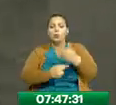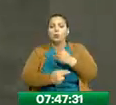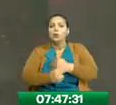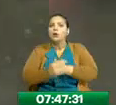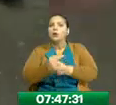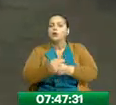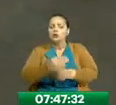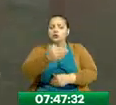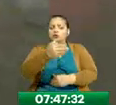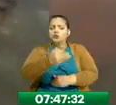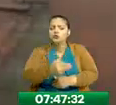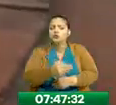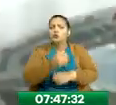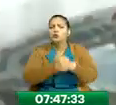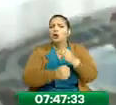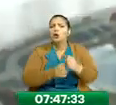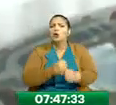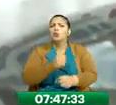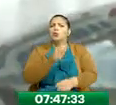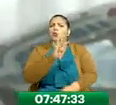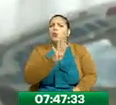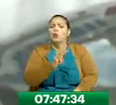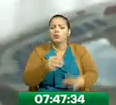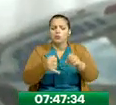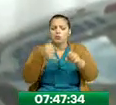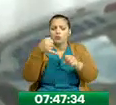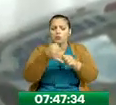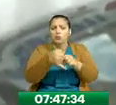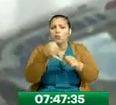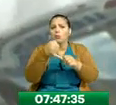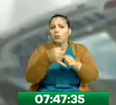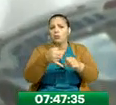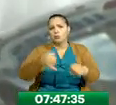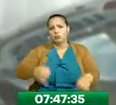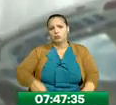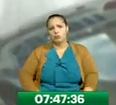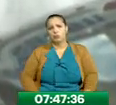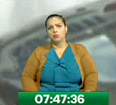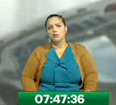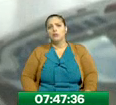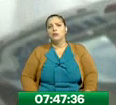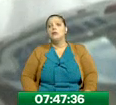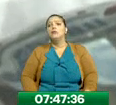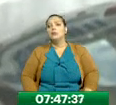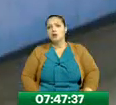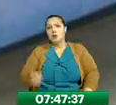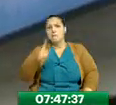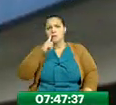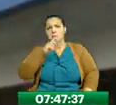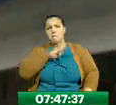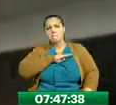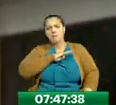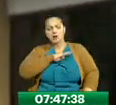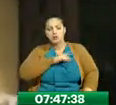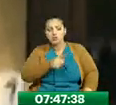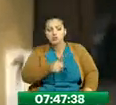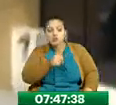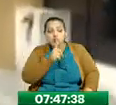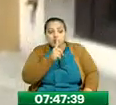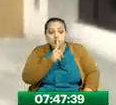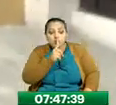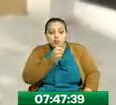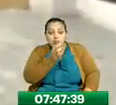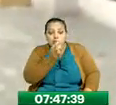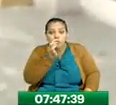apenas 4 años de edad. La menor cayó el hecho por varios meses, supuestamente estaba amenazada, hasta que confesó lo que habría pasado a